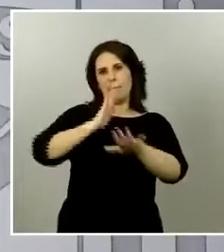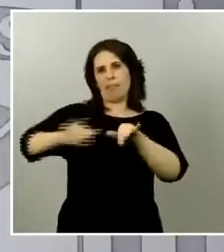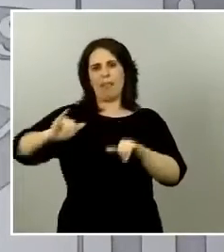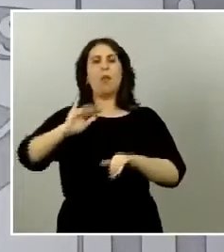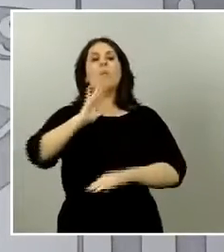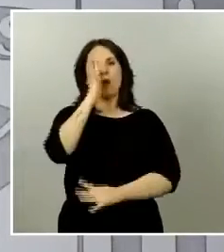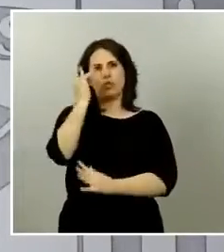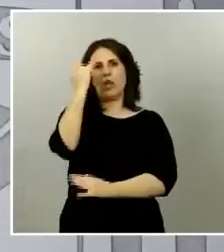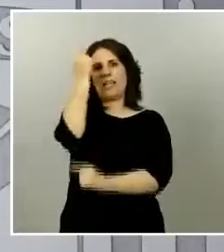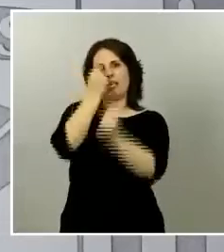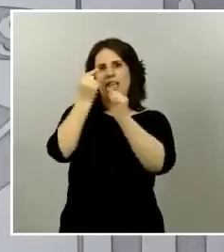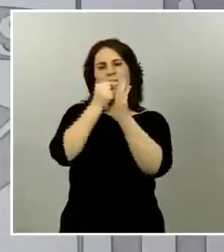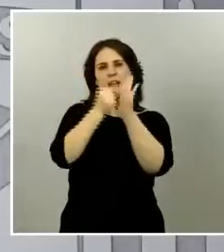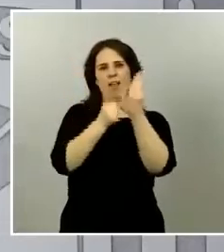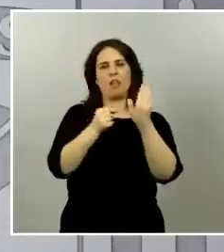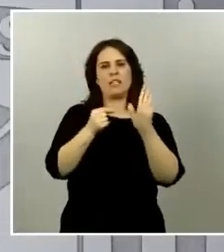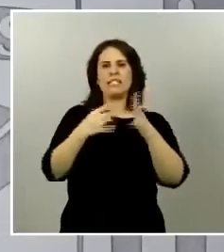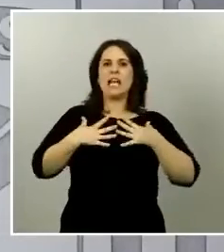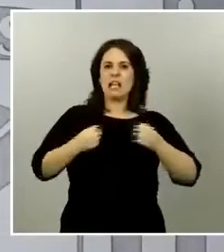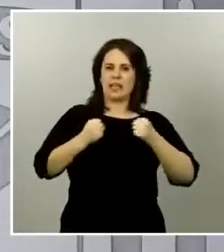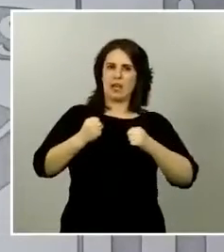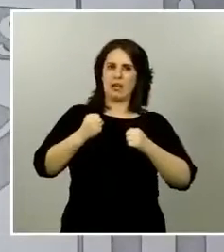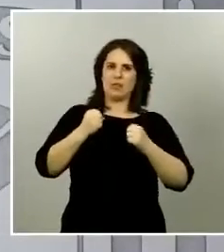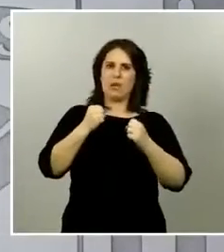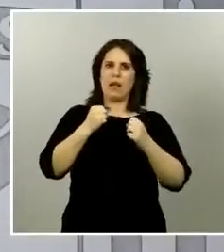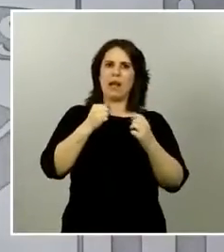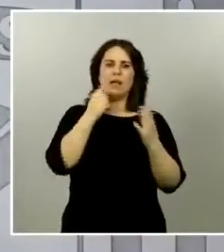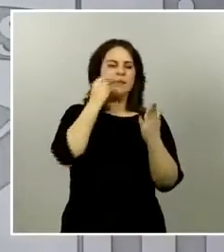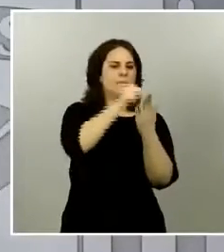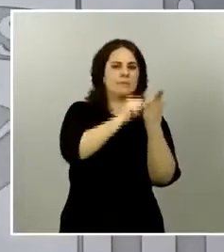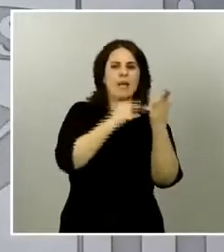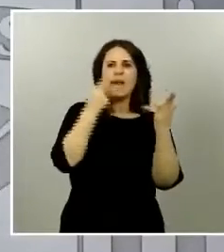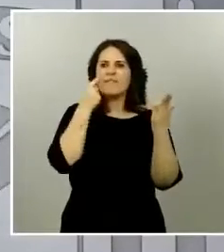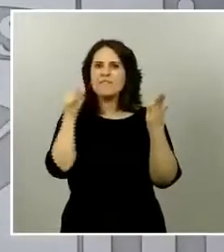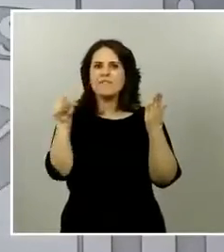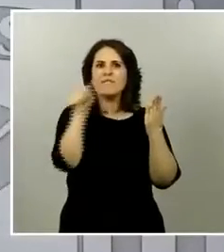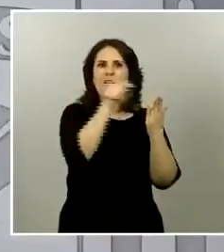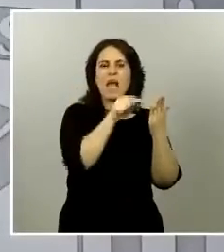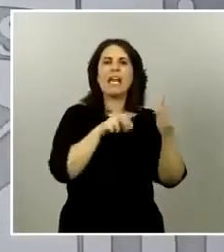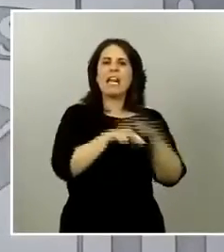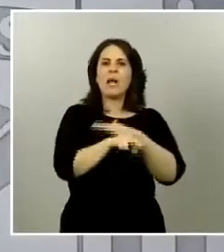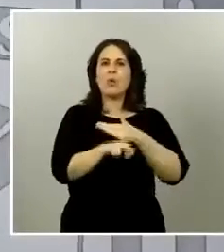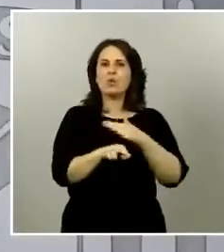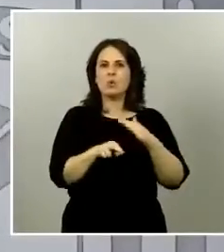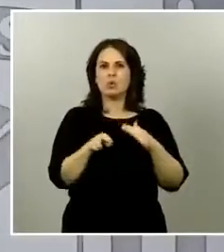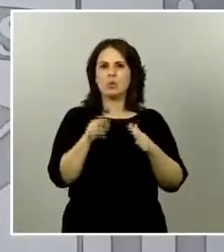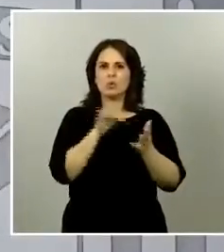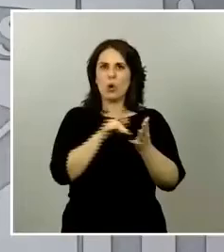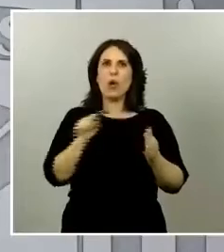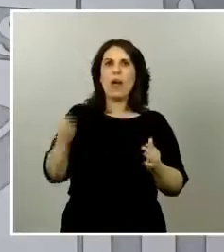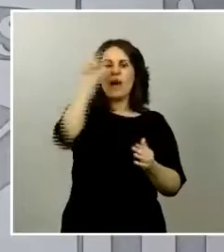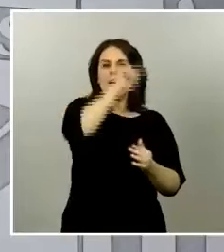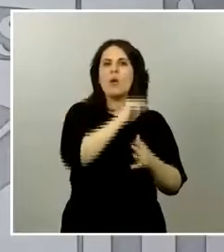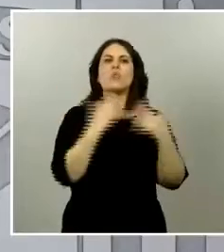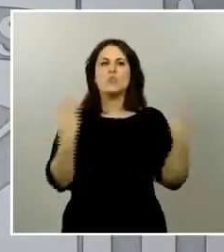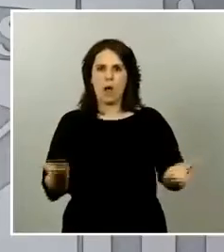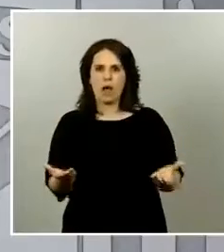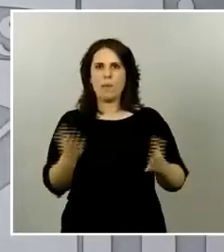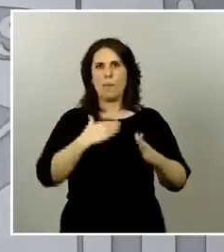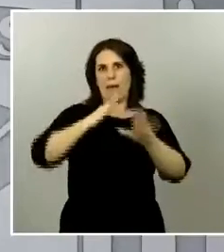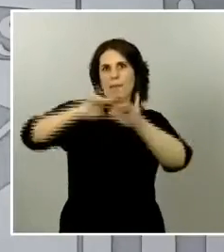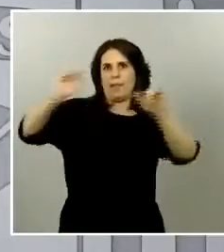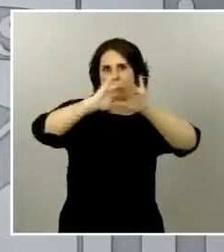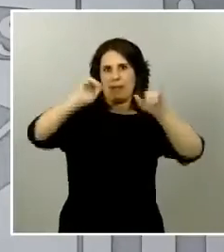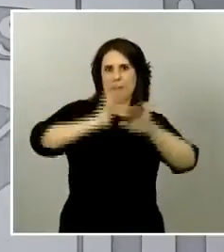se ha ocasionado con motivo de la pandemia, de ahí que haya indicadores sanitarios para valorar, para ponderar cuáles son los recursos que llegan a